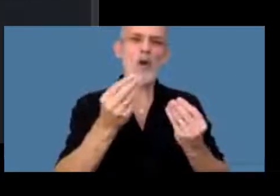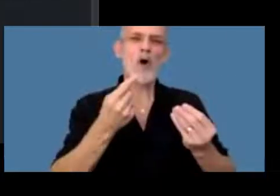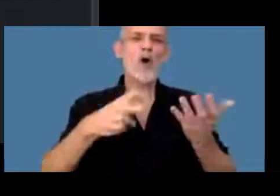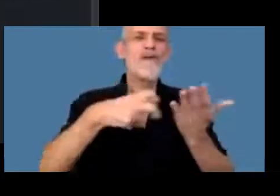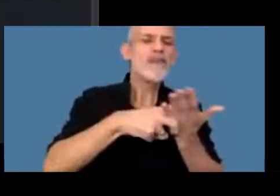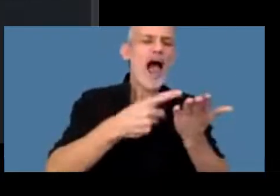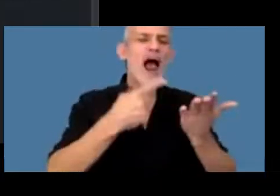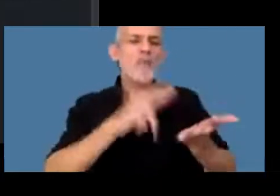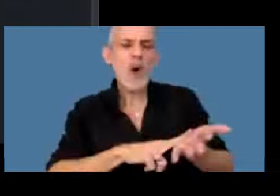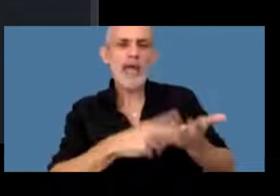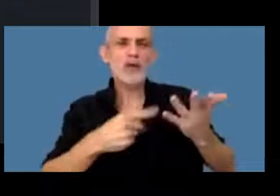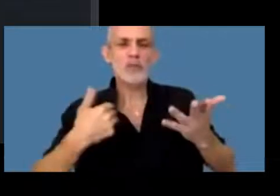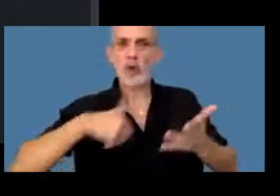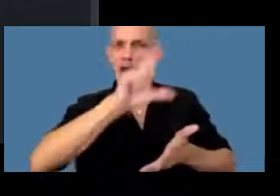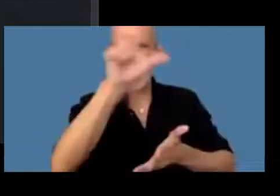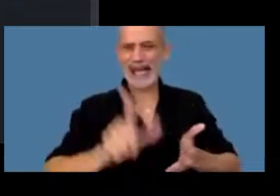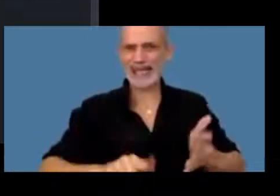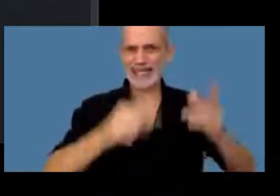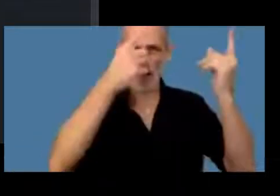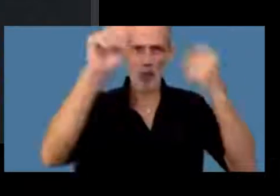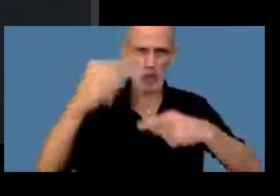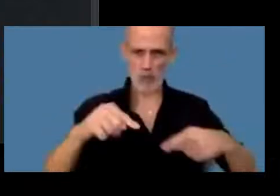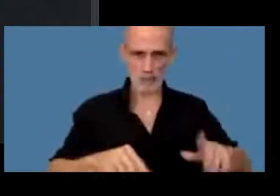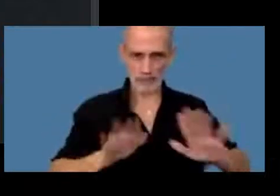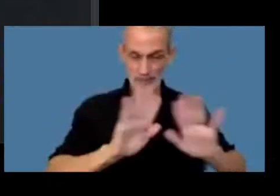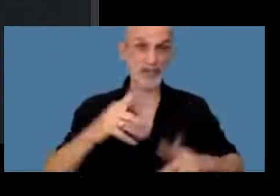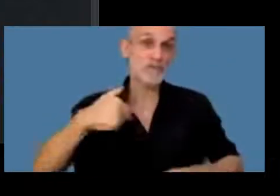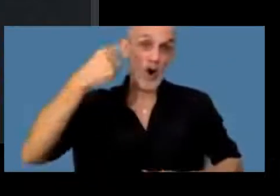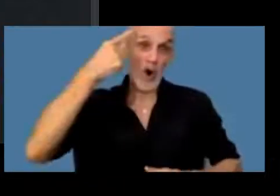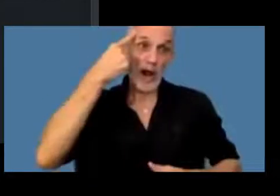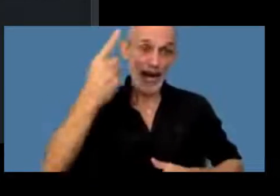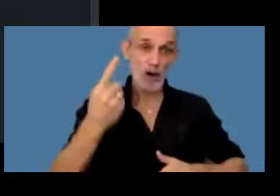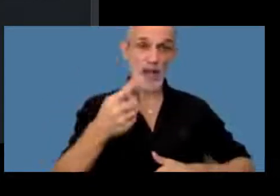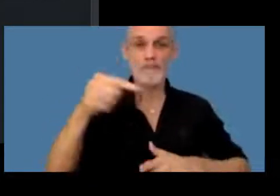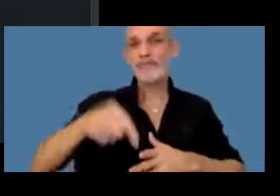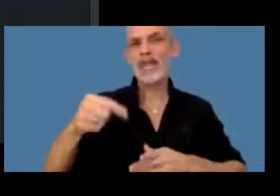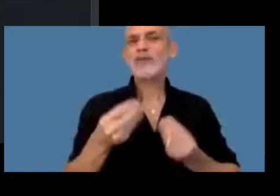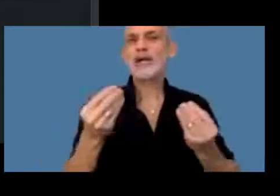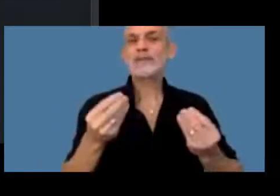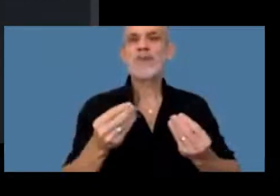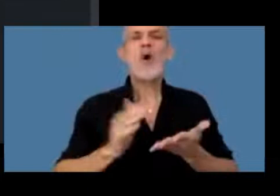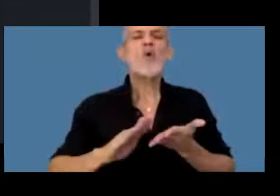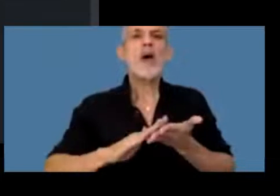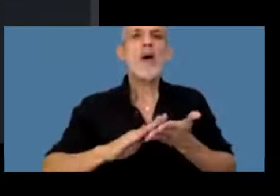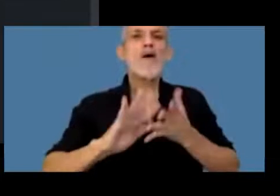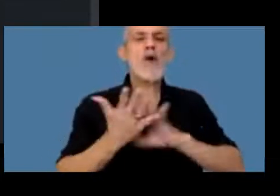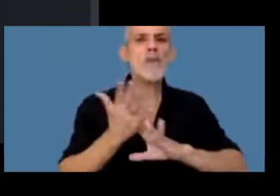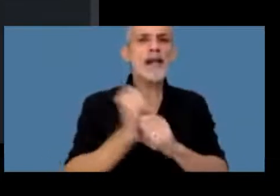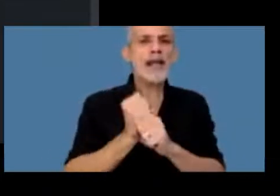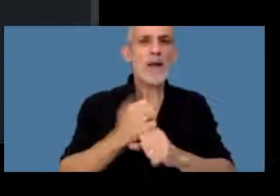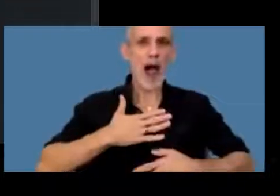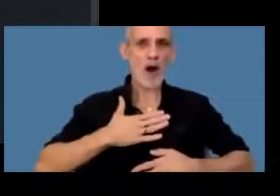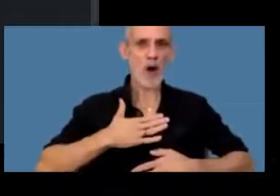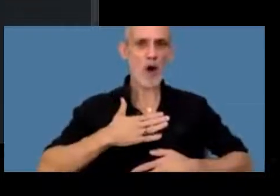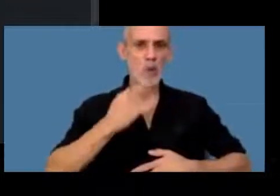en todo el país con este tema, digamos, ¿no? Y yo creo que esto es una nueva incumbencia profesional. Y es un